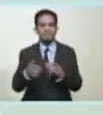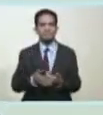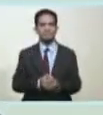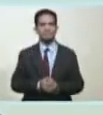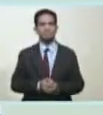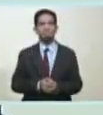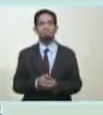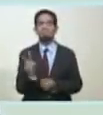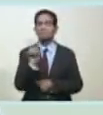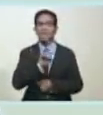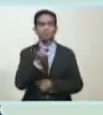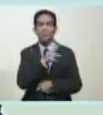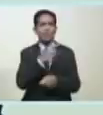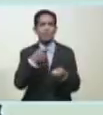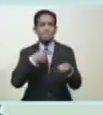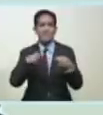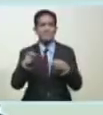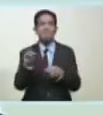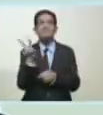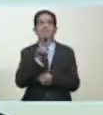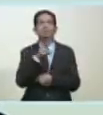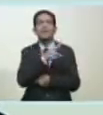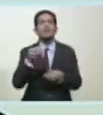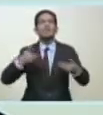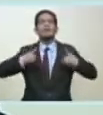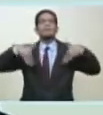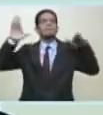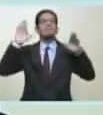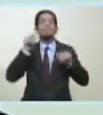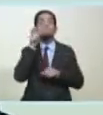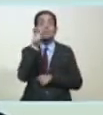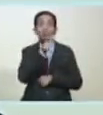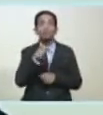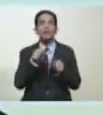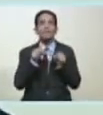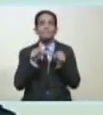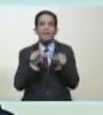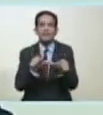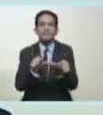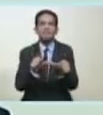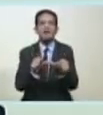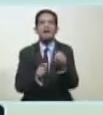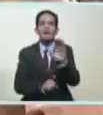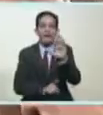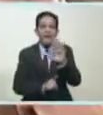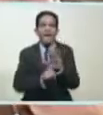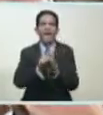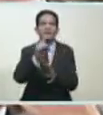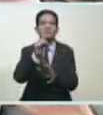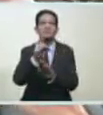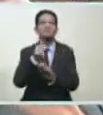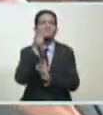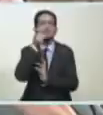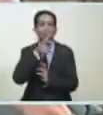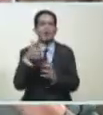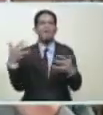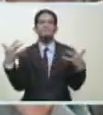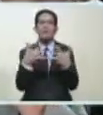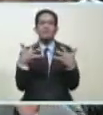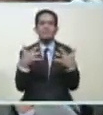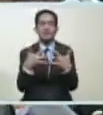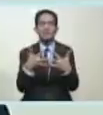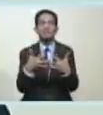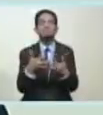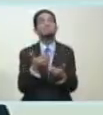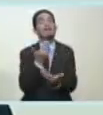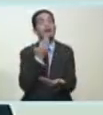venta. Venezuela no se rinde. Venezuela persevera. Venezuela crece. Venezuela batalla.